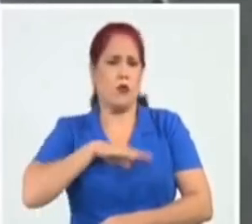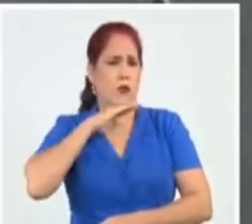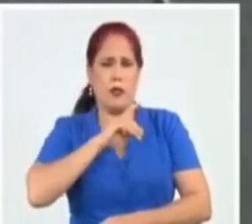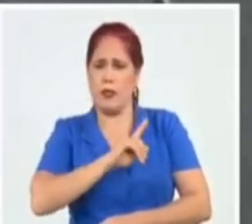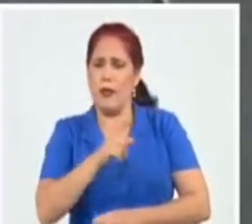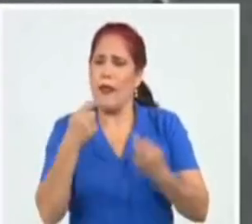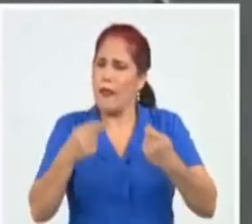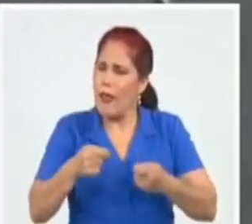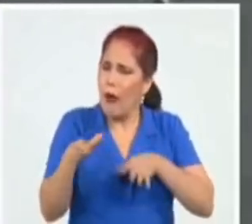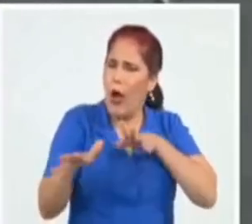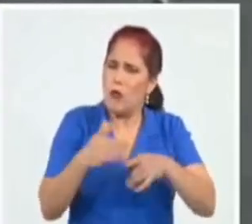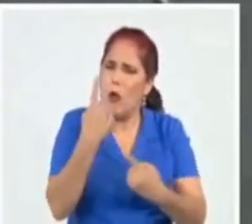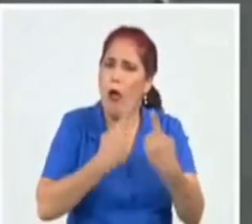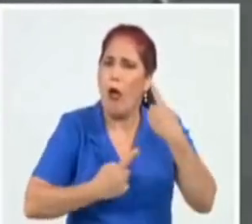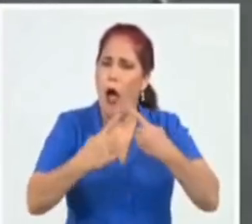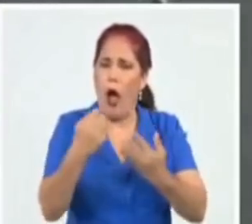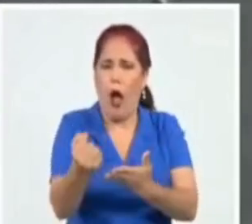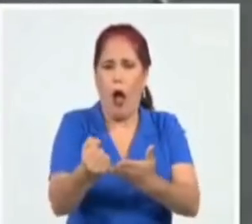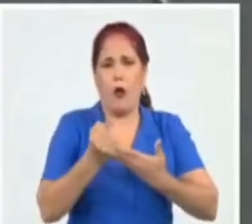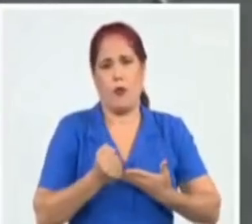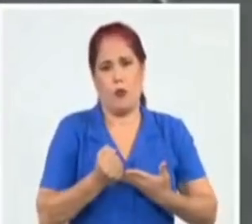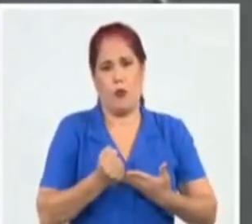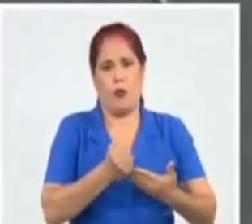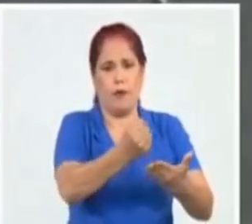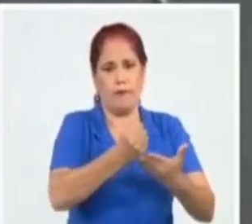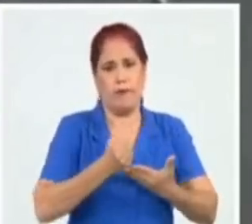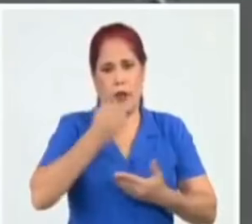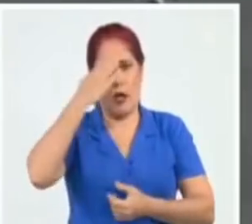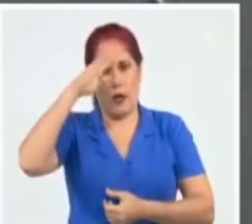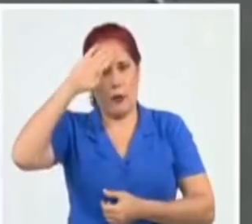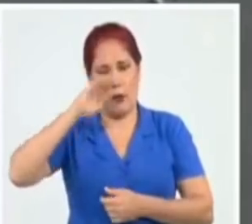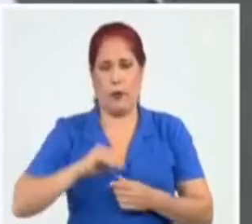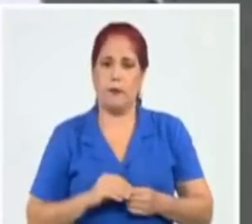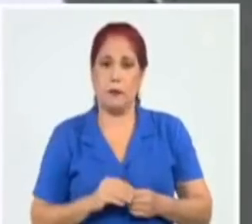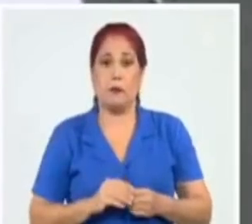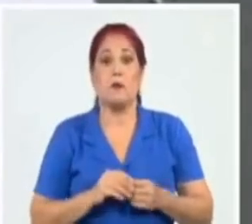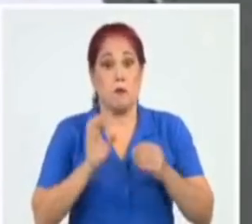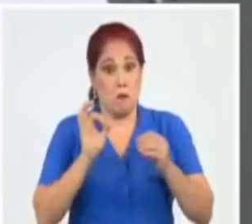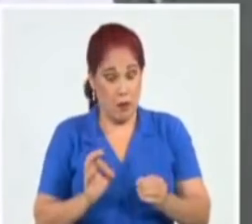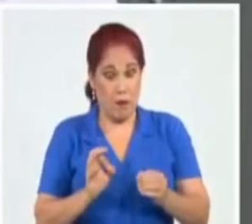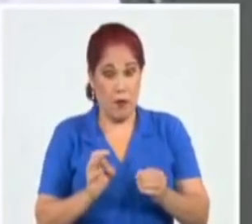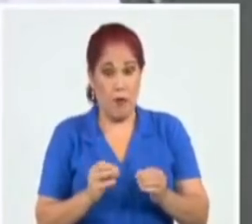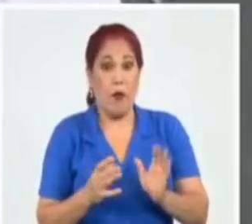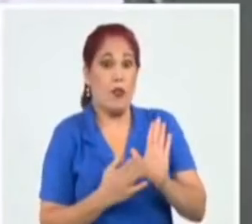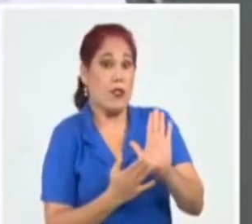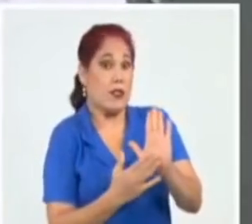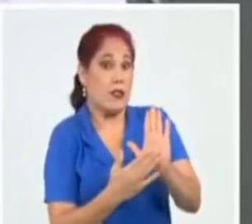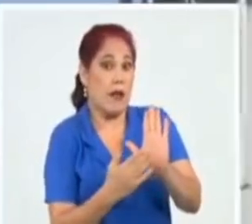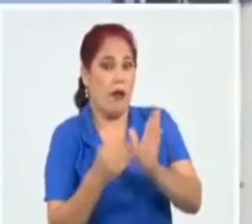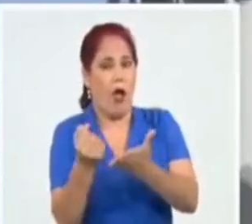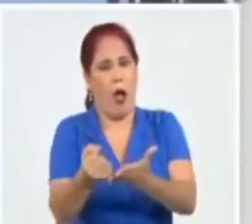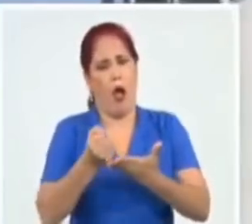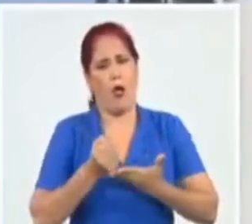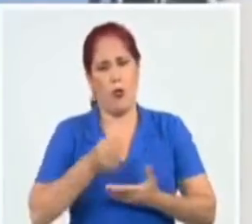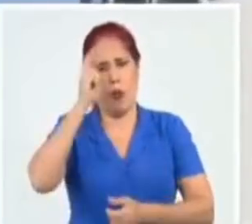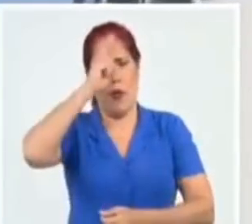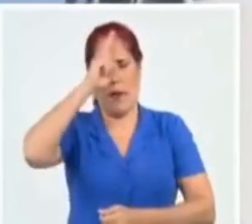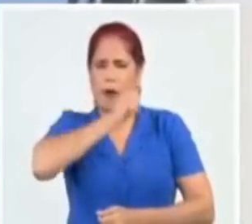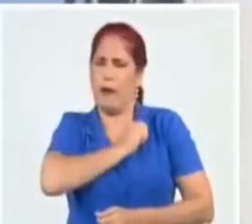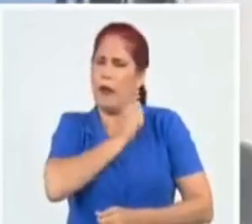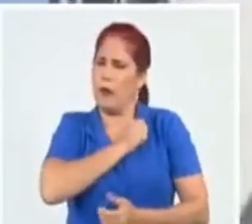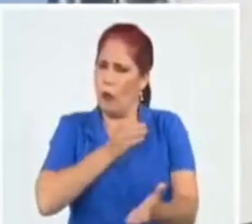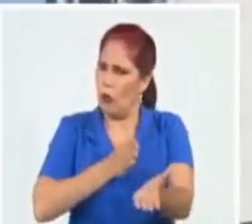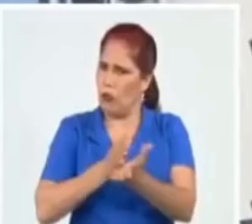buscar acciones de colaboración con Cuba. Estas son las muestras de colaboración que queremos